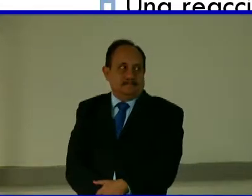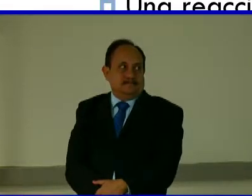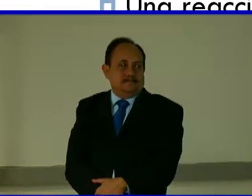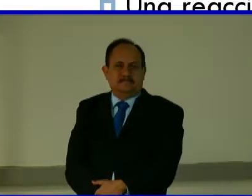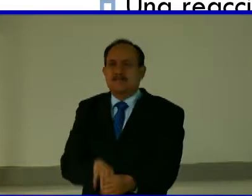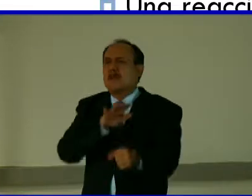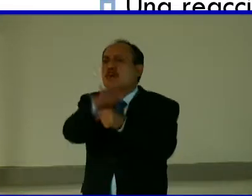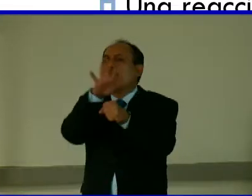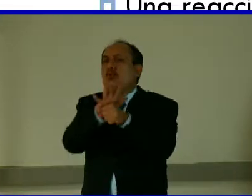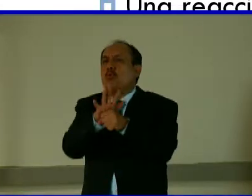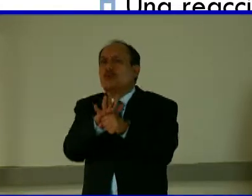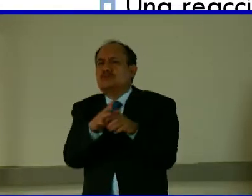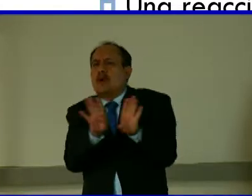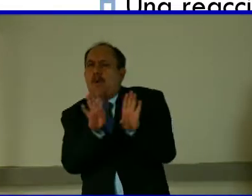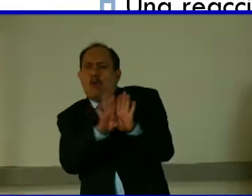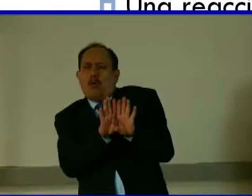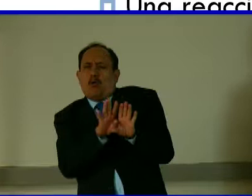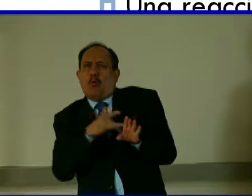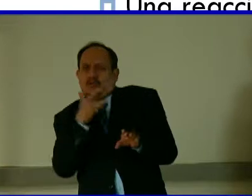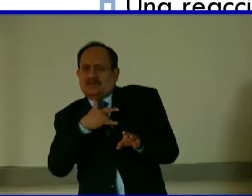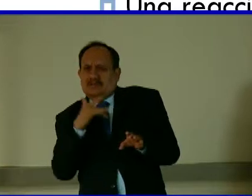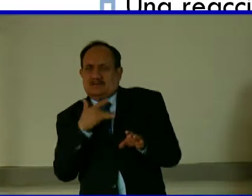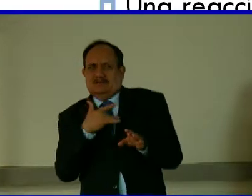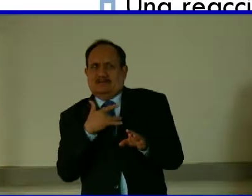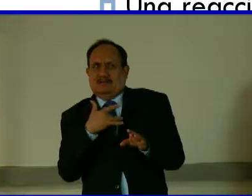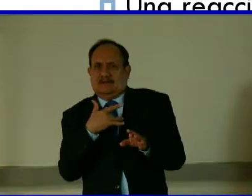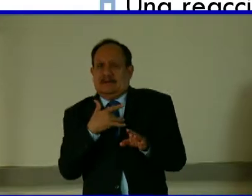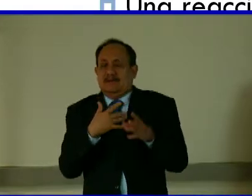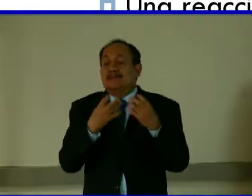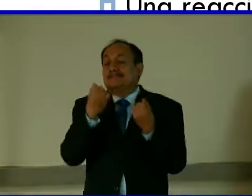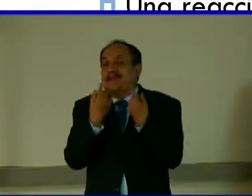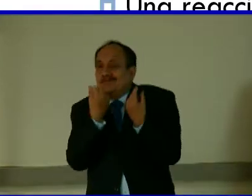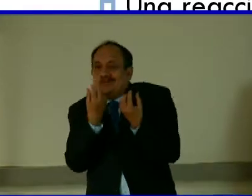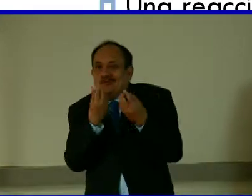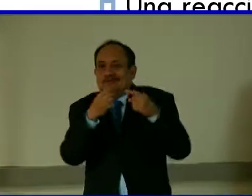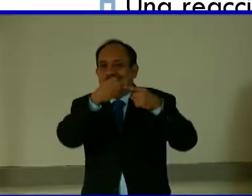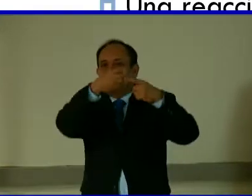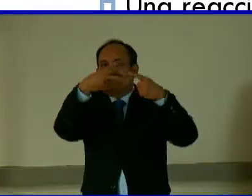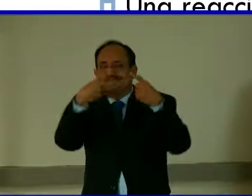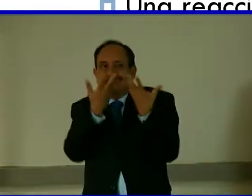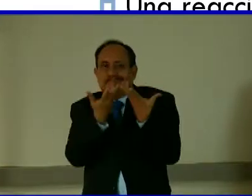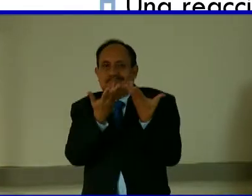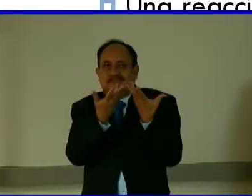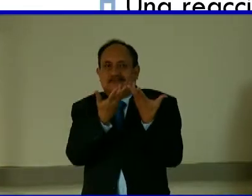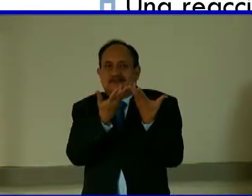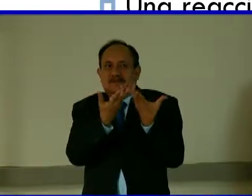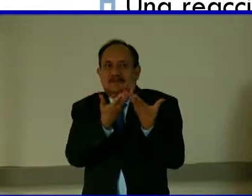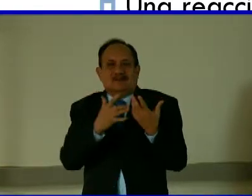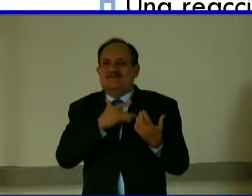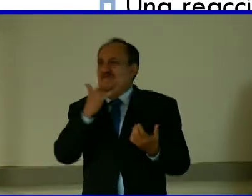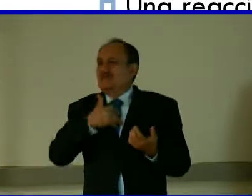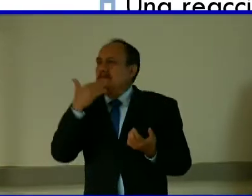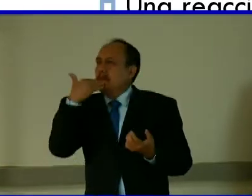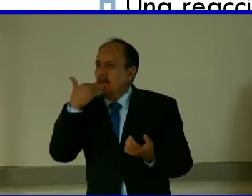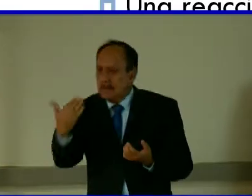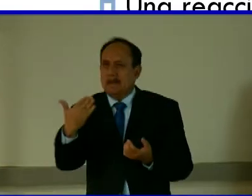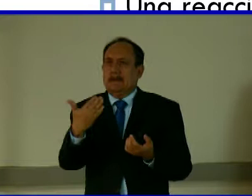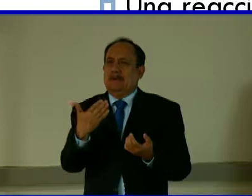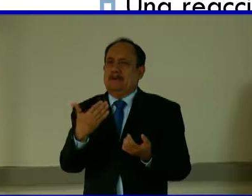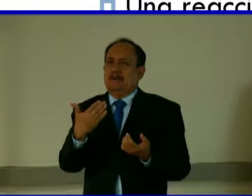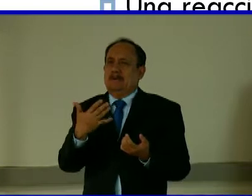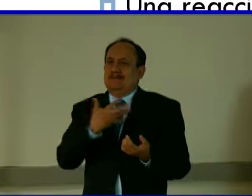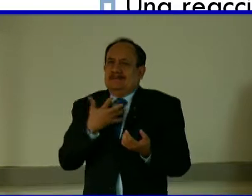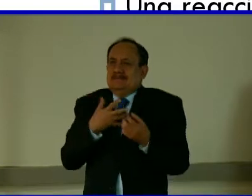¿Cuáles son los síntomas de ansiedad? Tenemos síntomas subjetivos. Ay, no me siento bien,